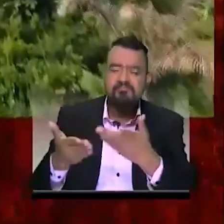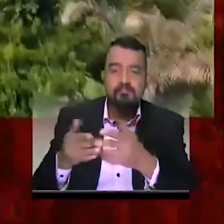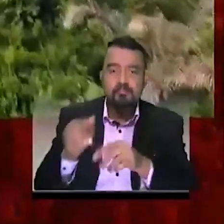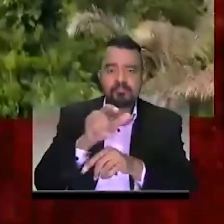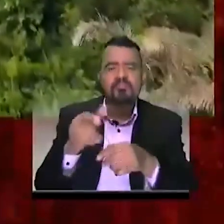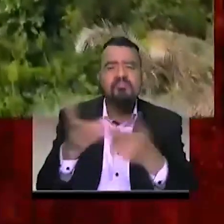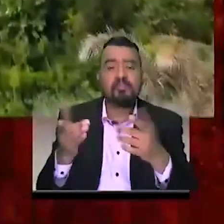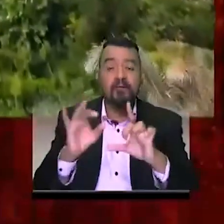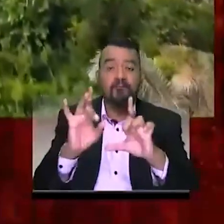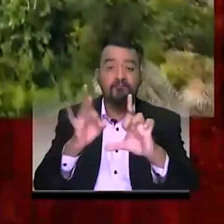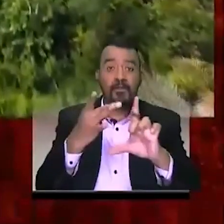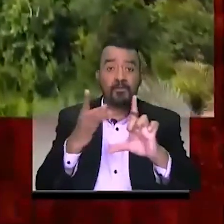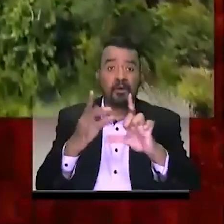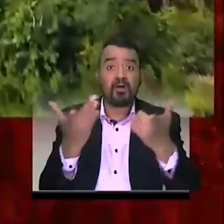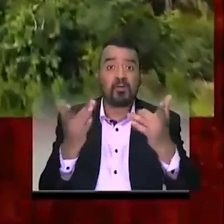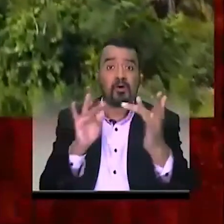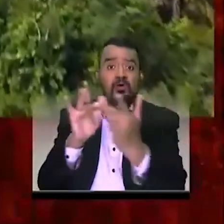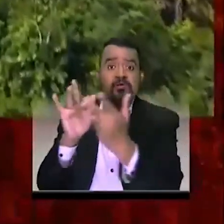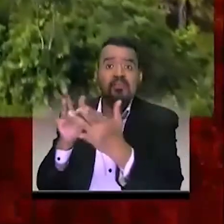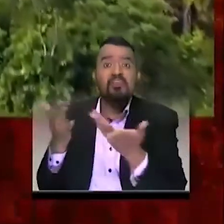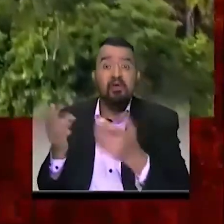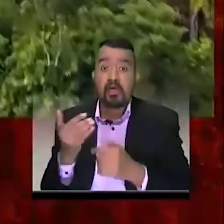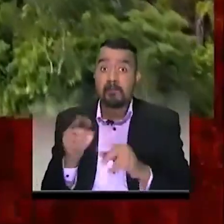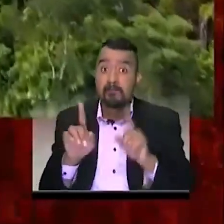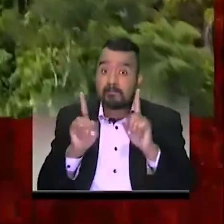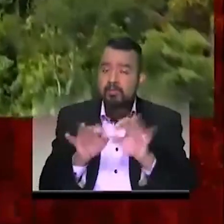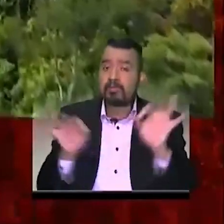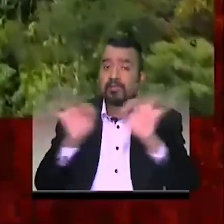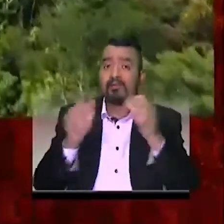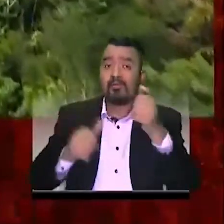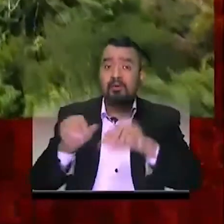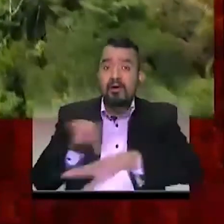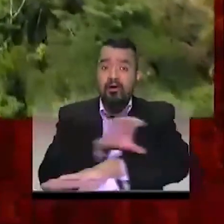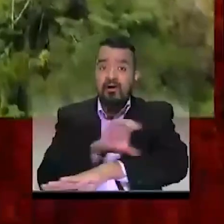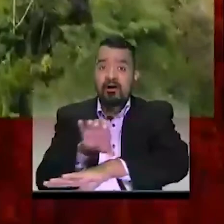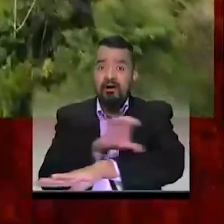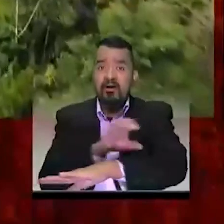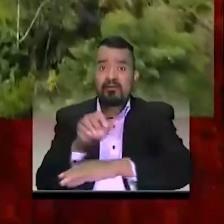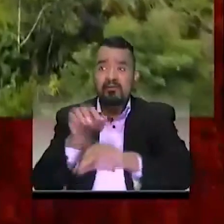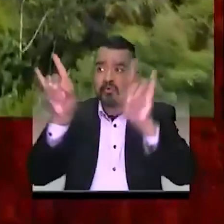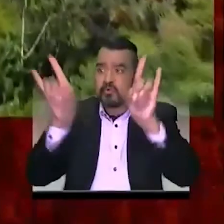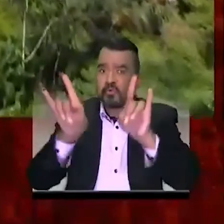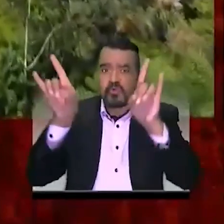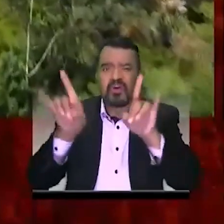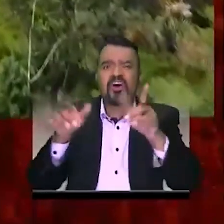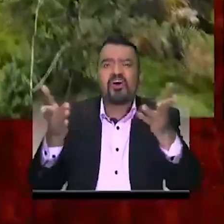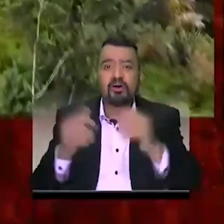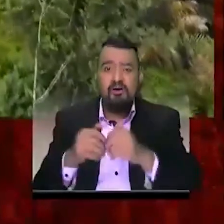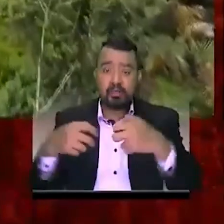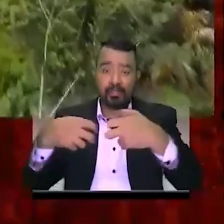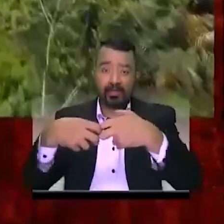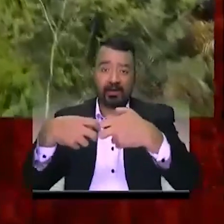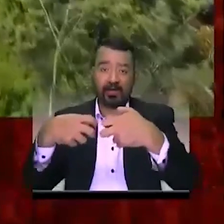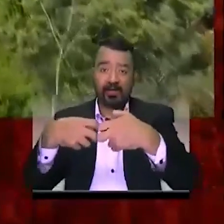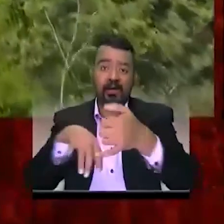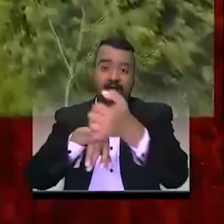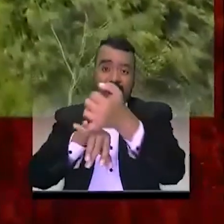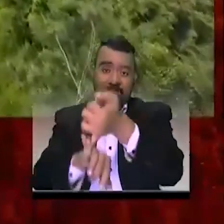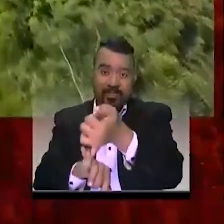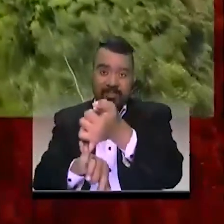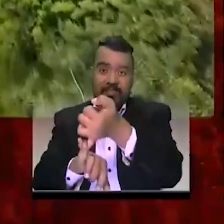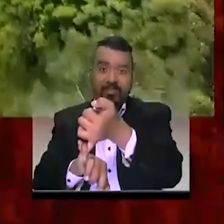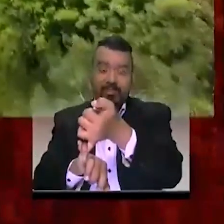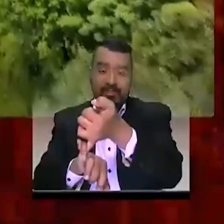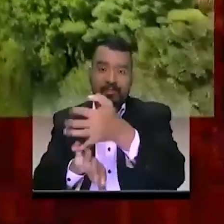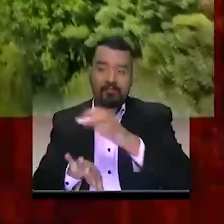sin energía eléctrica es imposible. No existe, sí. Los avances, la mayoría de los avances